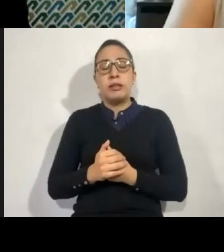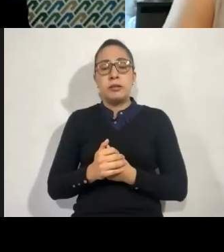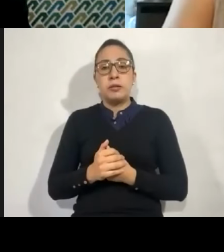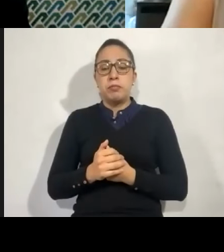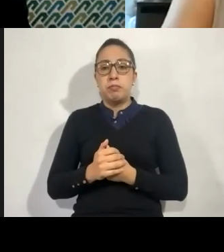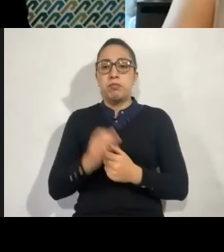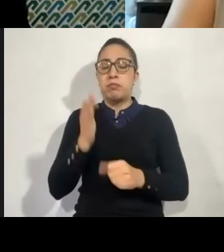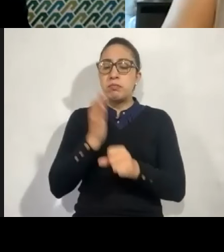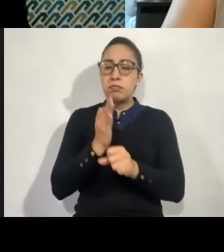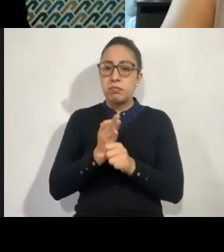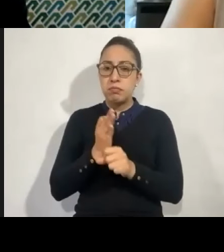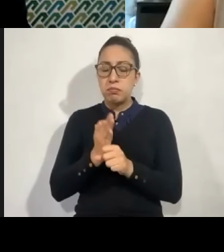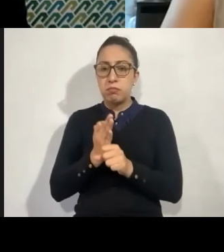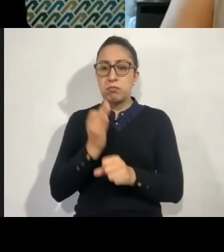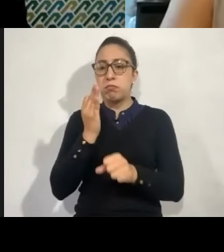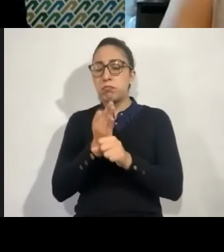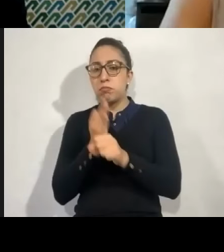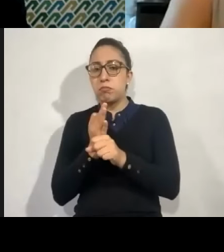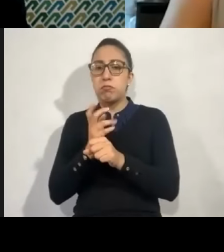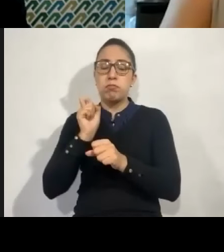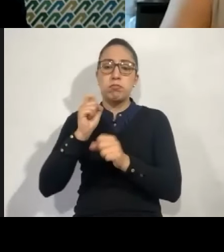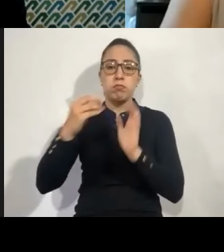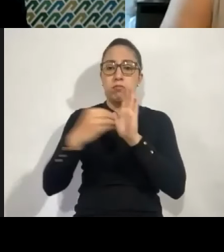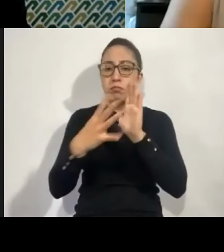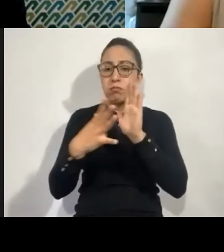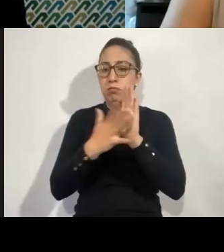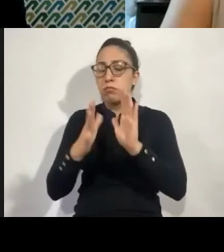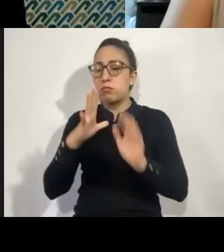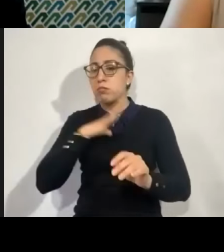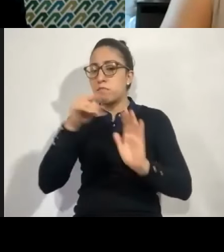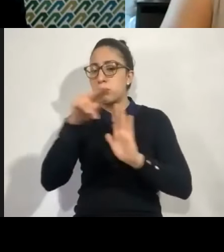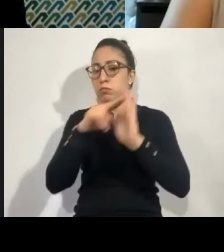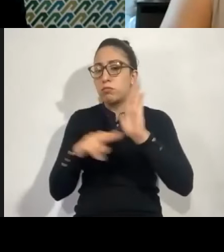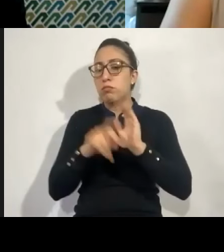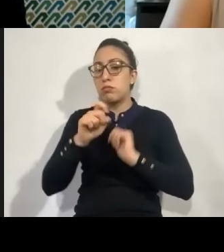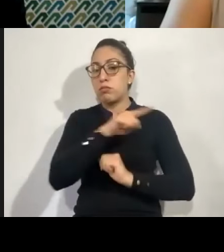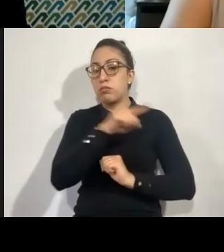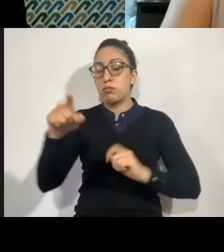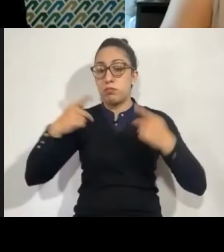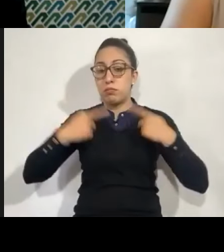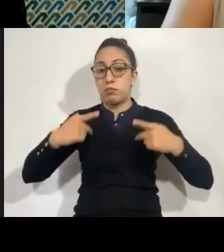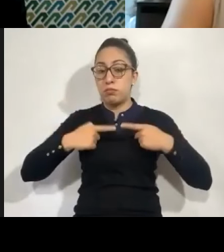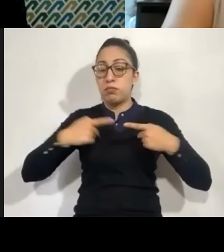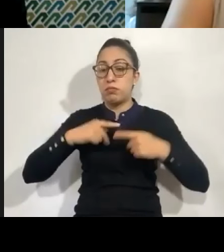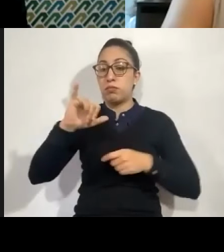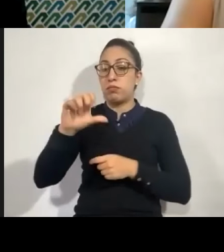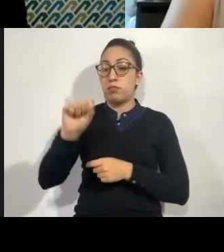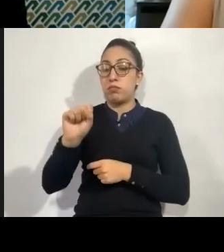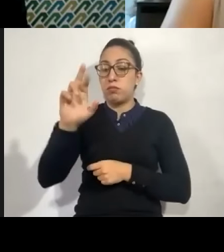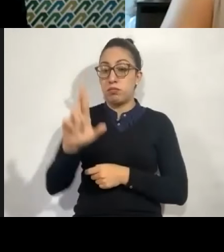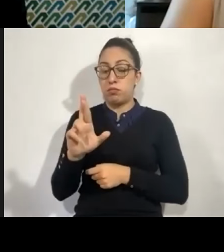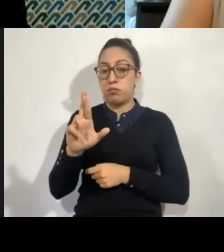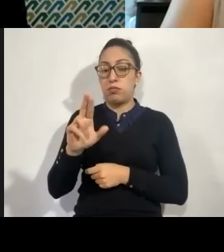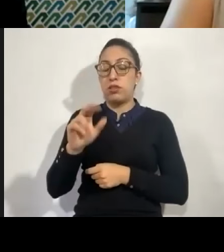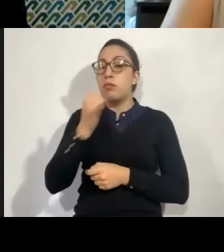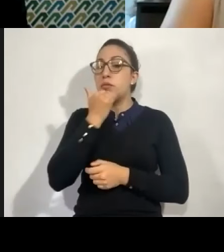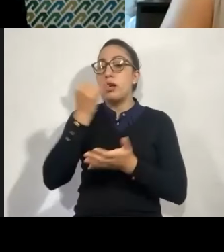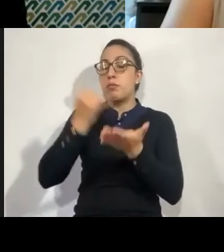estamos regulando o normando es una obligación de nuestros contribuyentes del impuesto sobre nóminas. Es decir, no